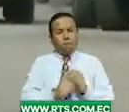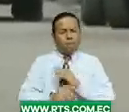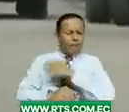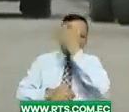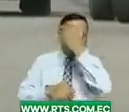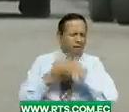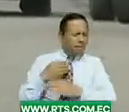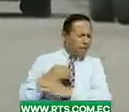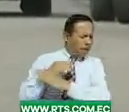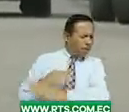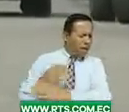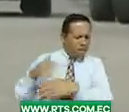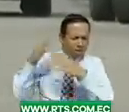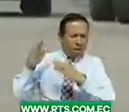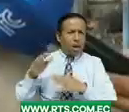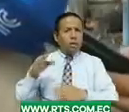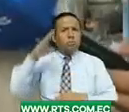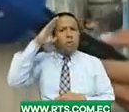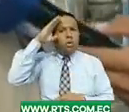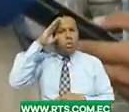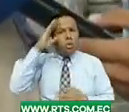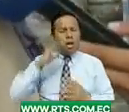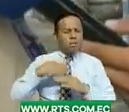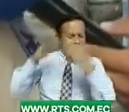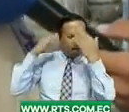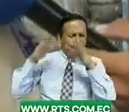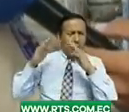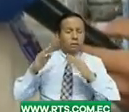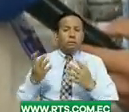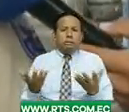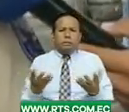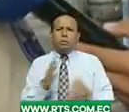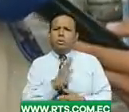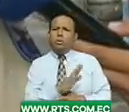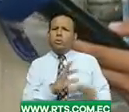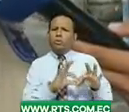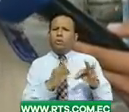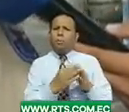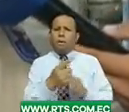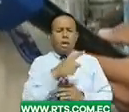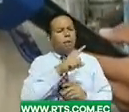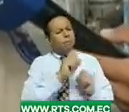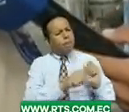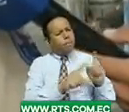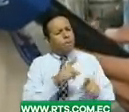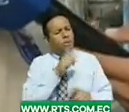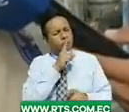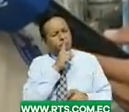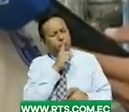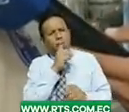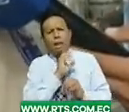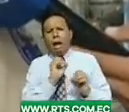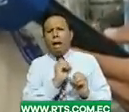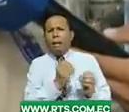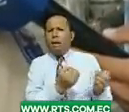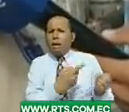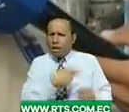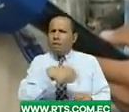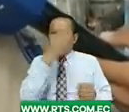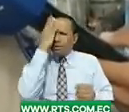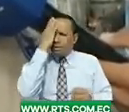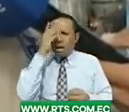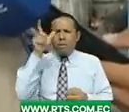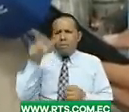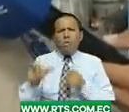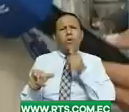toda la información necesaria. Aparentemente ellos tienen el pleno conocimiento de inclusive cuál es el victimario. Informó Jorge Salazar.